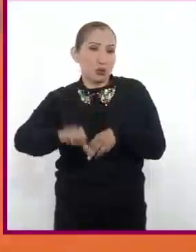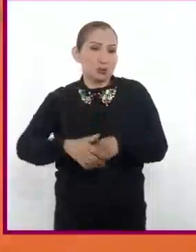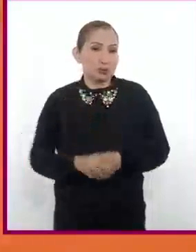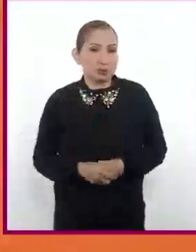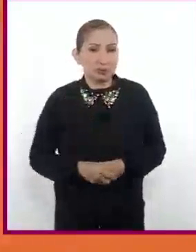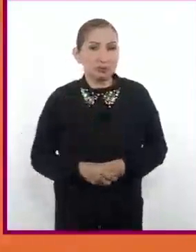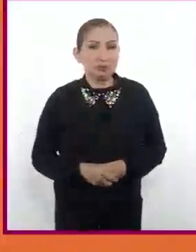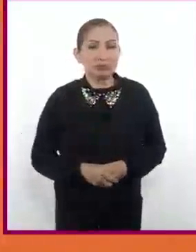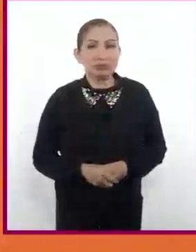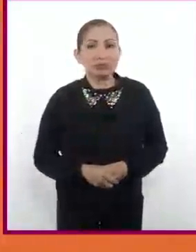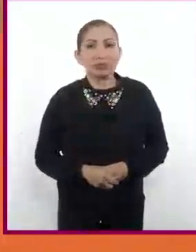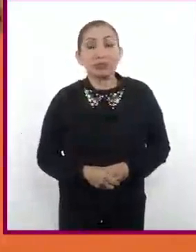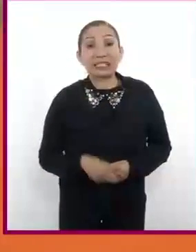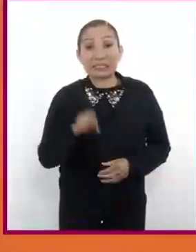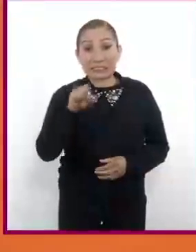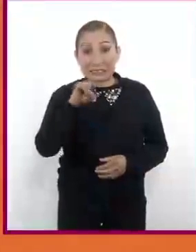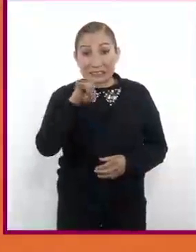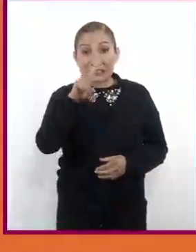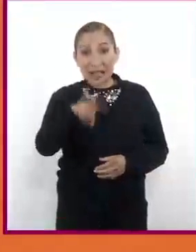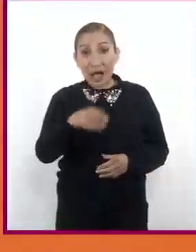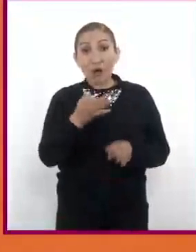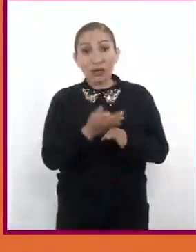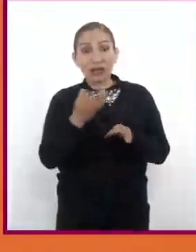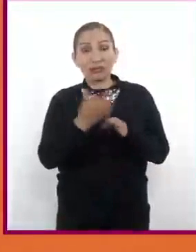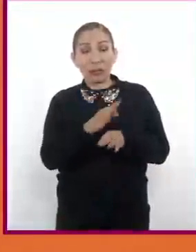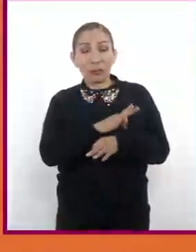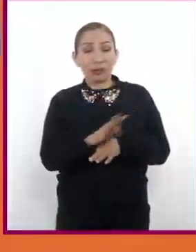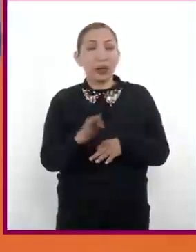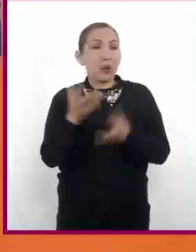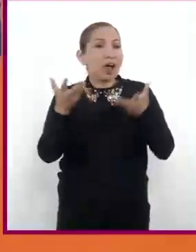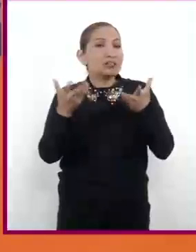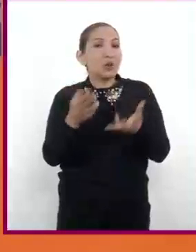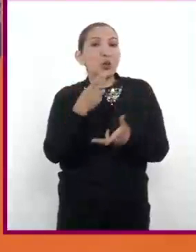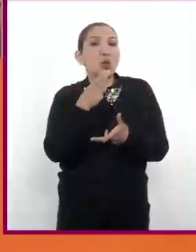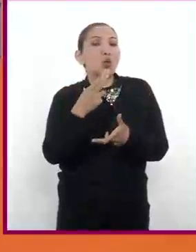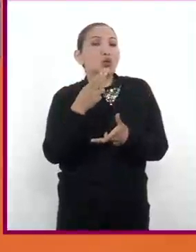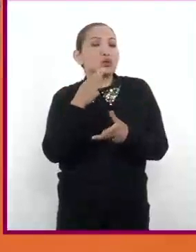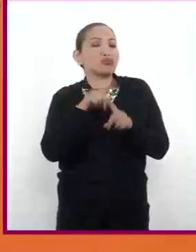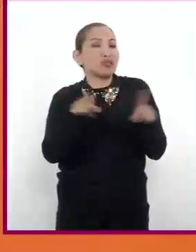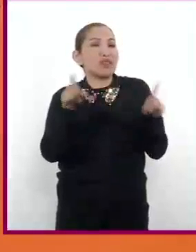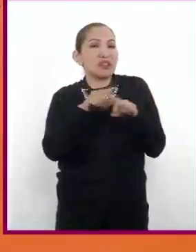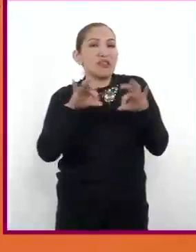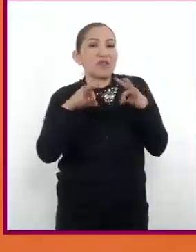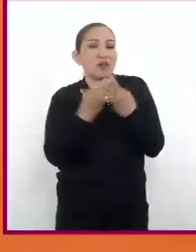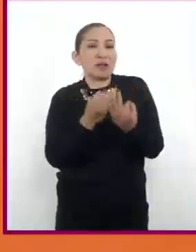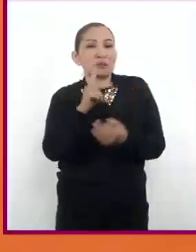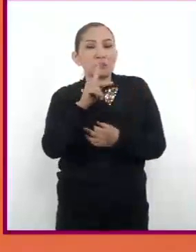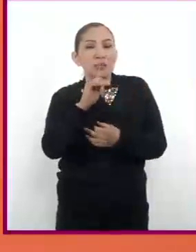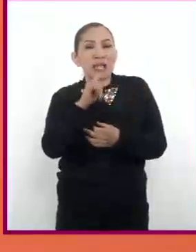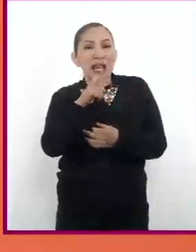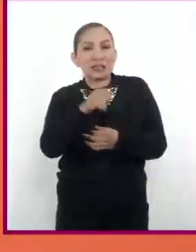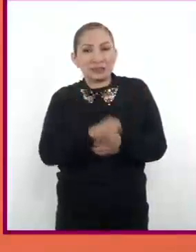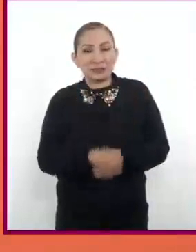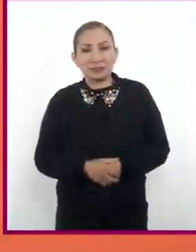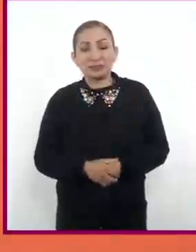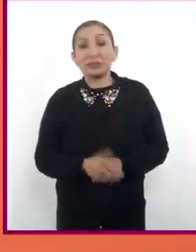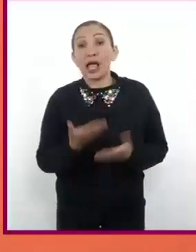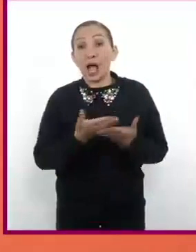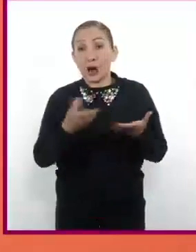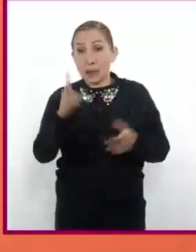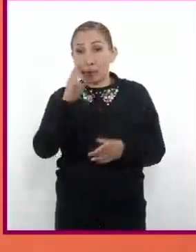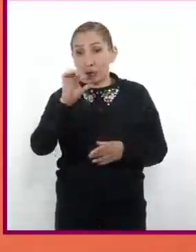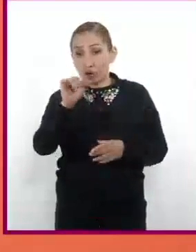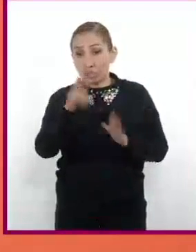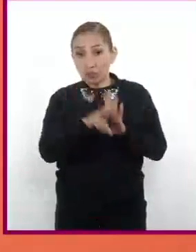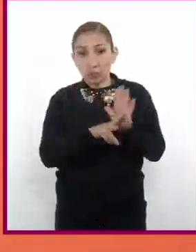días. Así es, en la actualidad podemos hacer uso de una gran variedad de pilas. Ahora vamos a